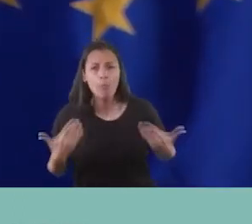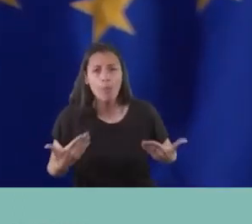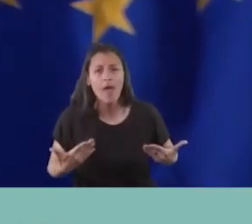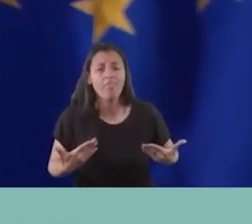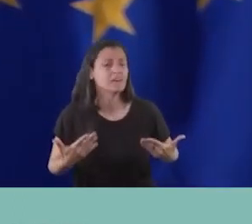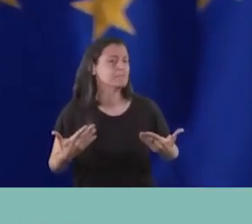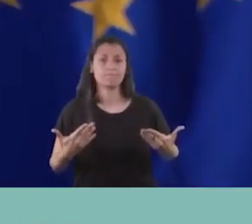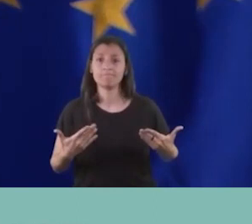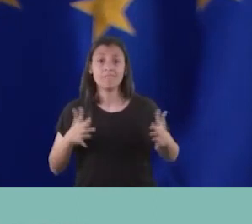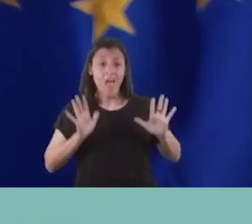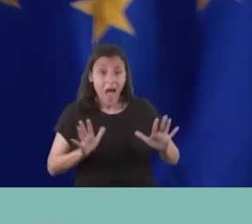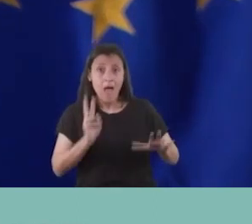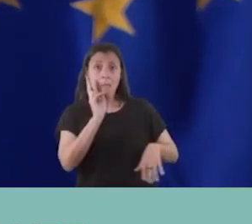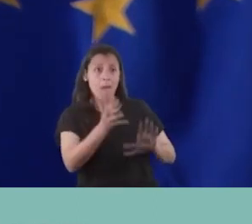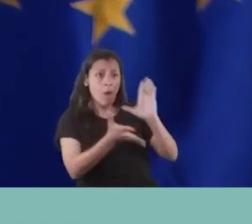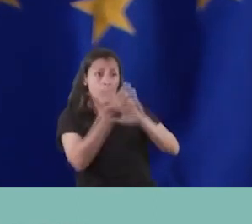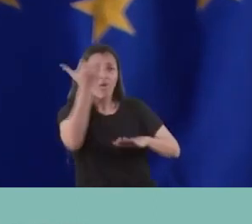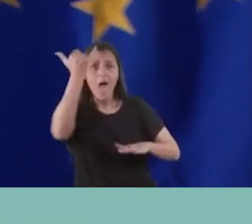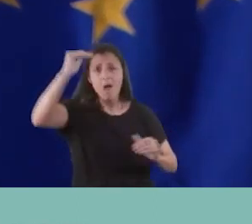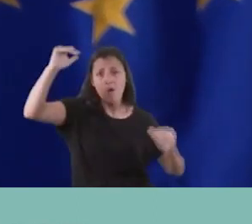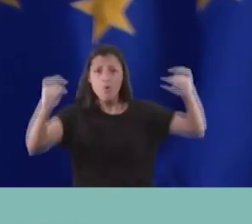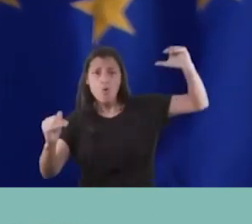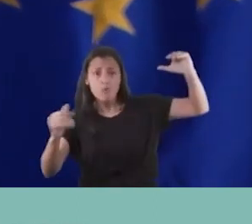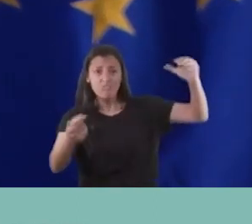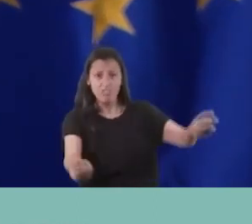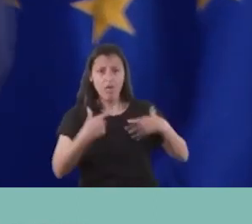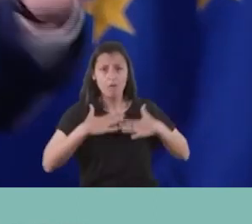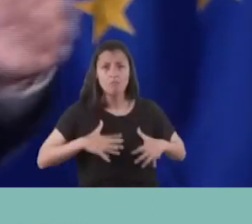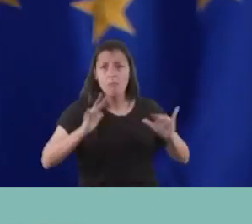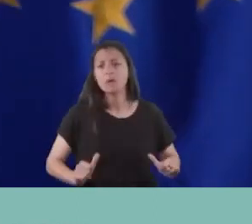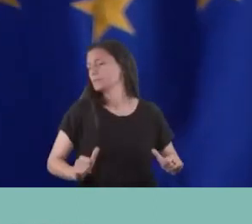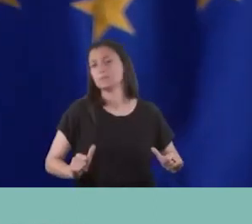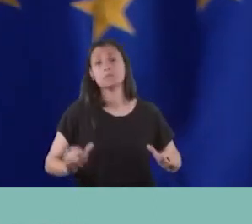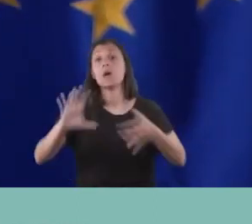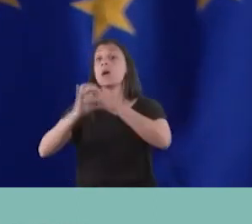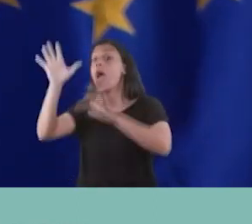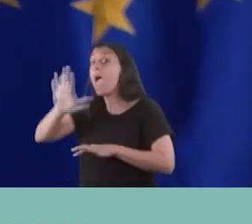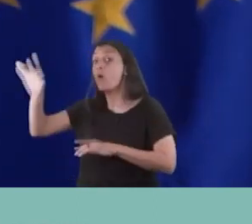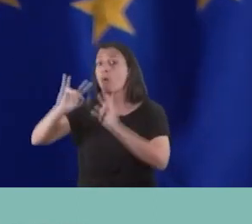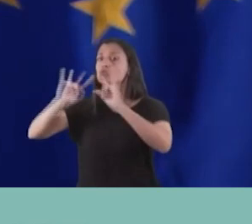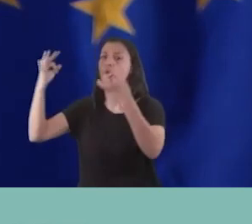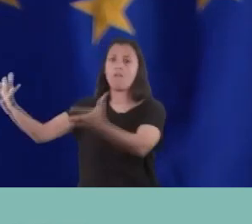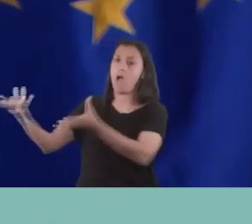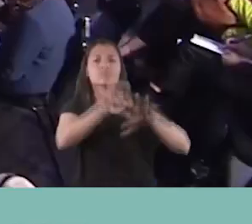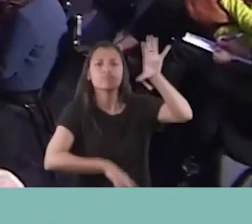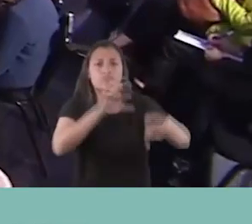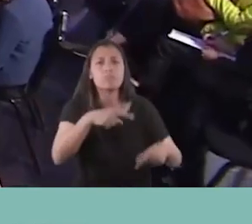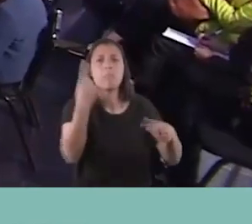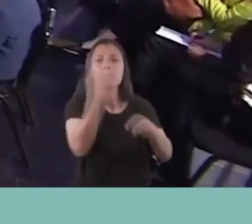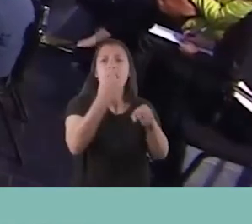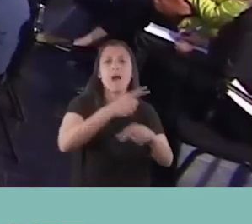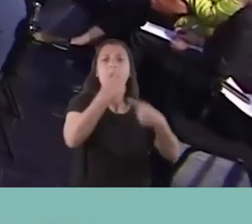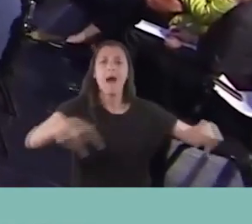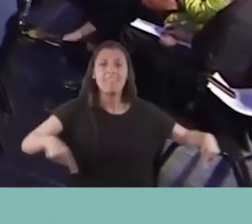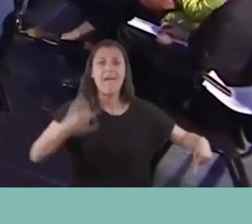esa desigualdad persista. Y Europa tiene que ayudarnos, claramente tiene que ayudarnos. No